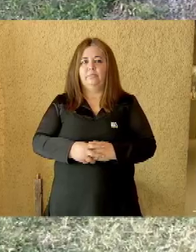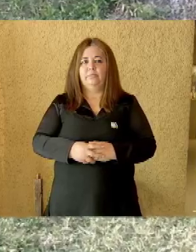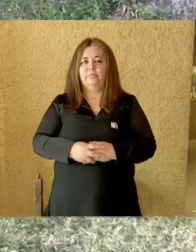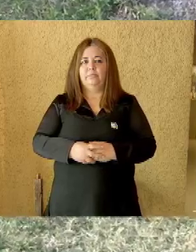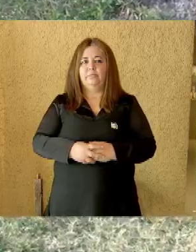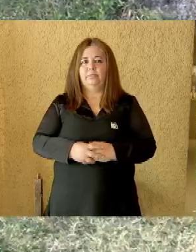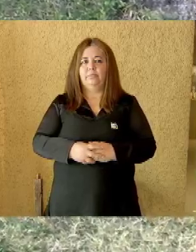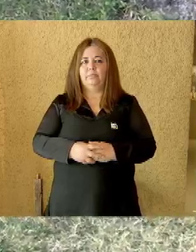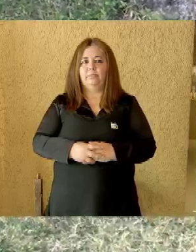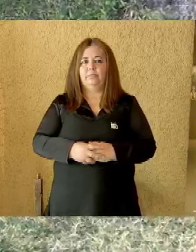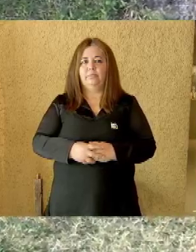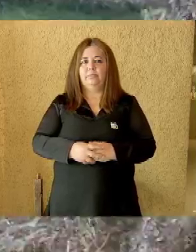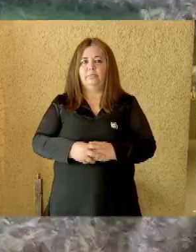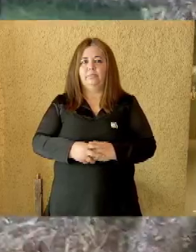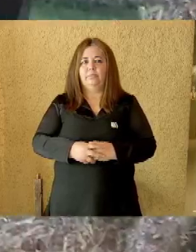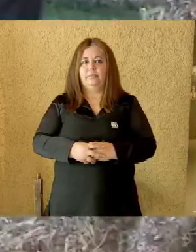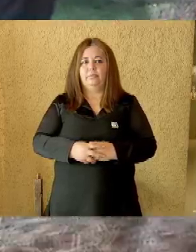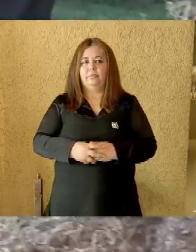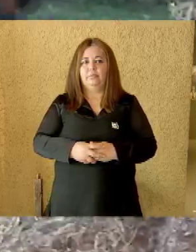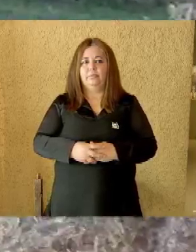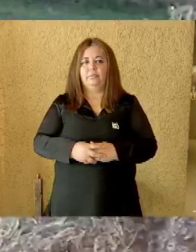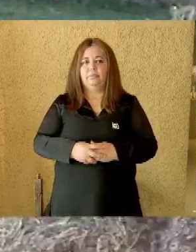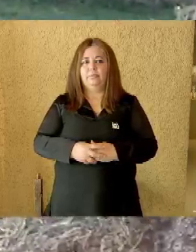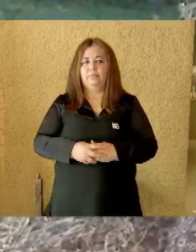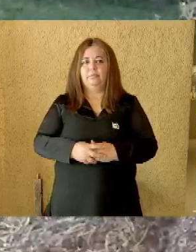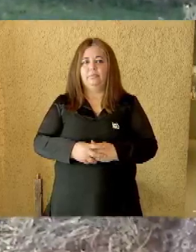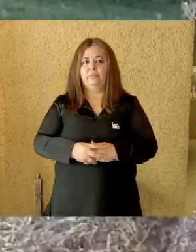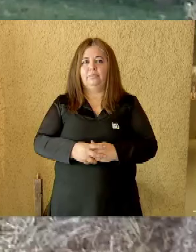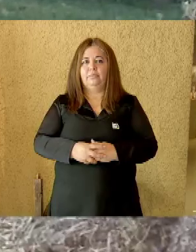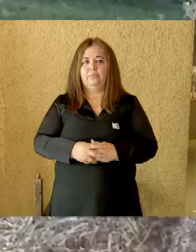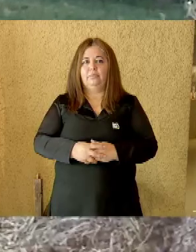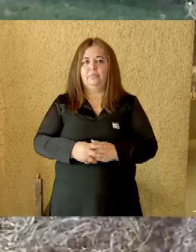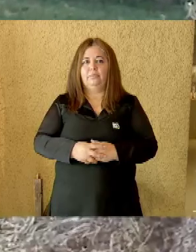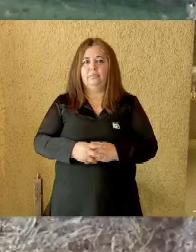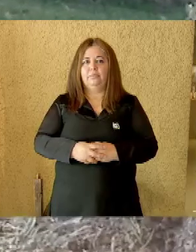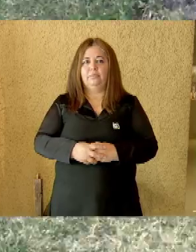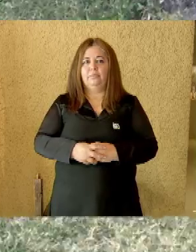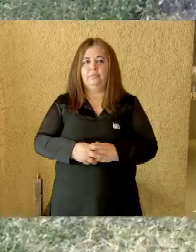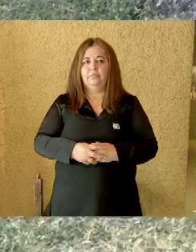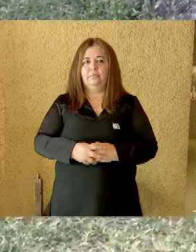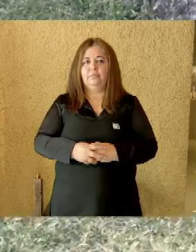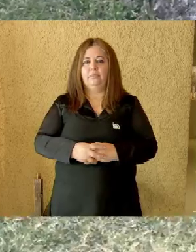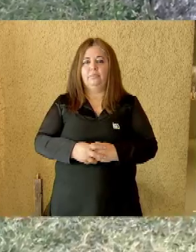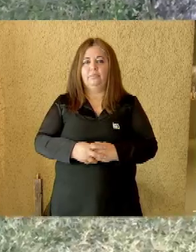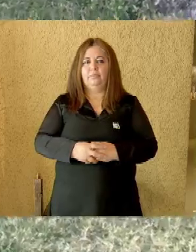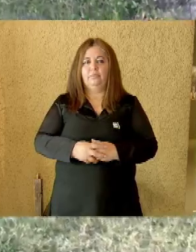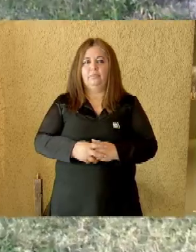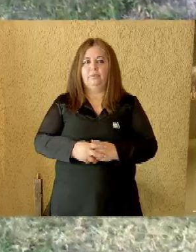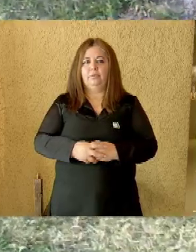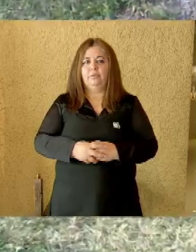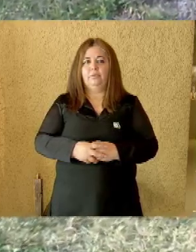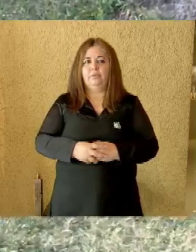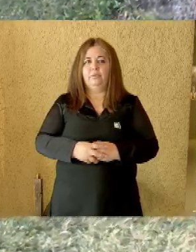Thank you. Salí a caminar